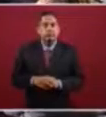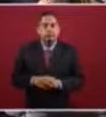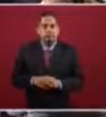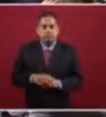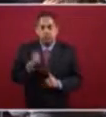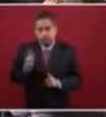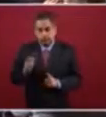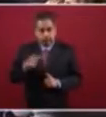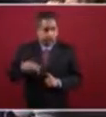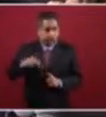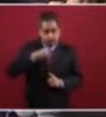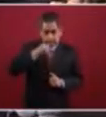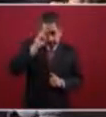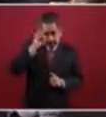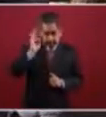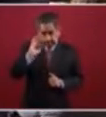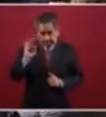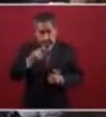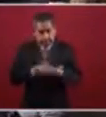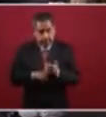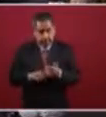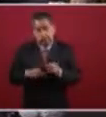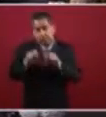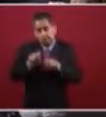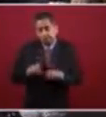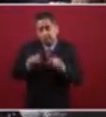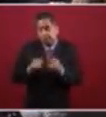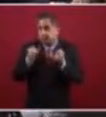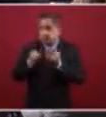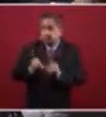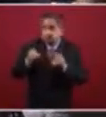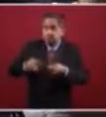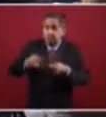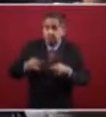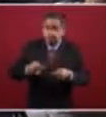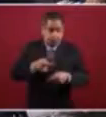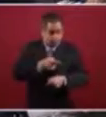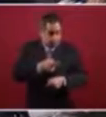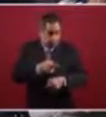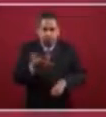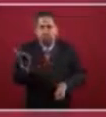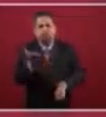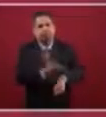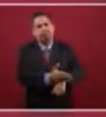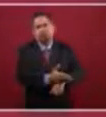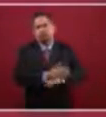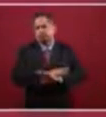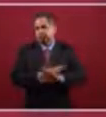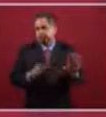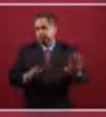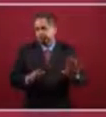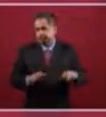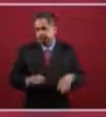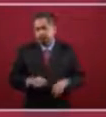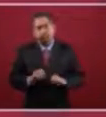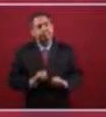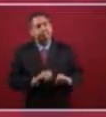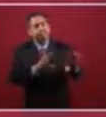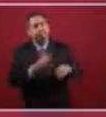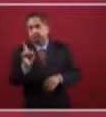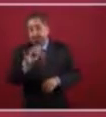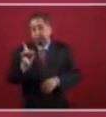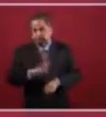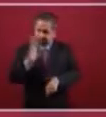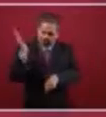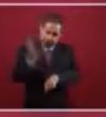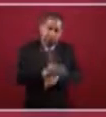el que piense de que es más de lo mismo va a ser castigado y no va a haber impunidad.